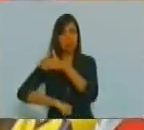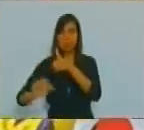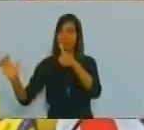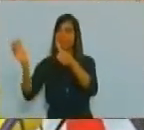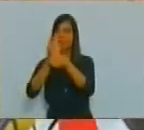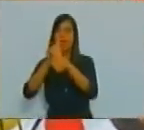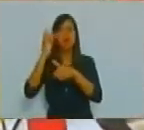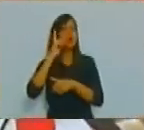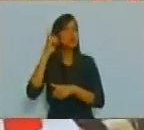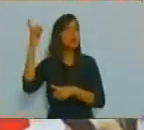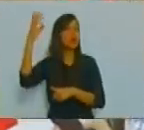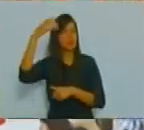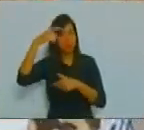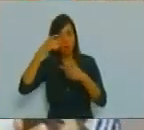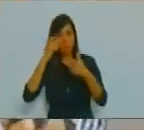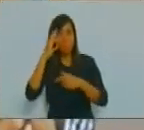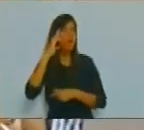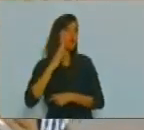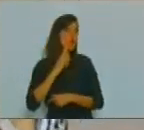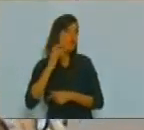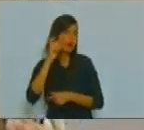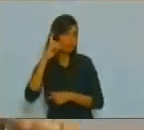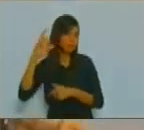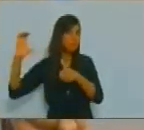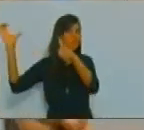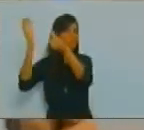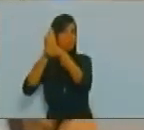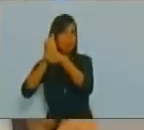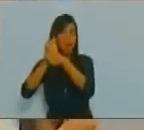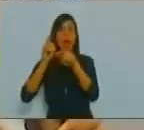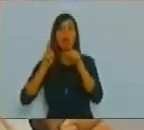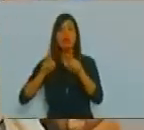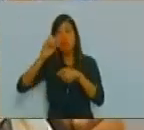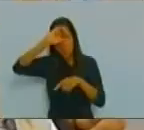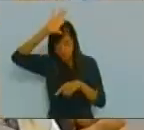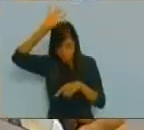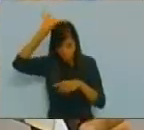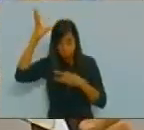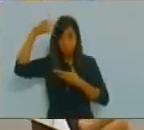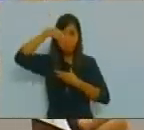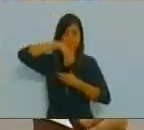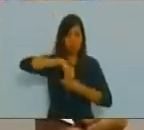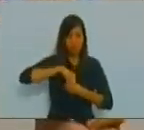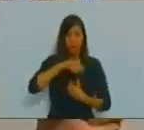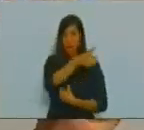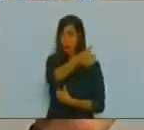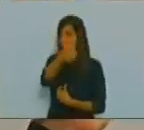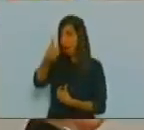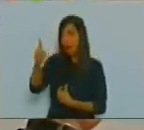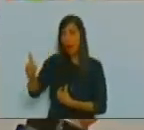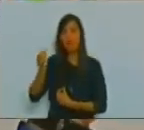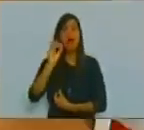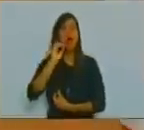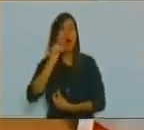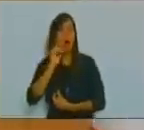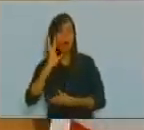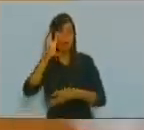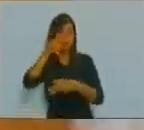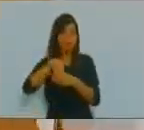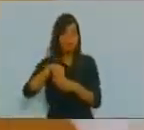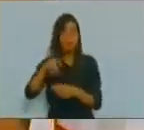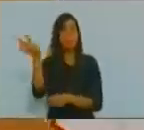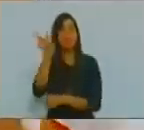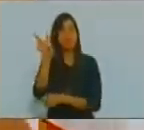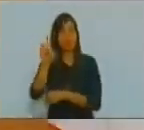y las ideas de liberación y desarrollo en los constituyentes jóvenes que están al día de hoy